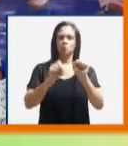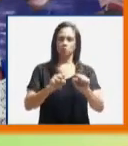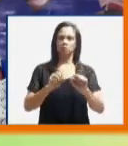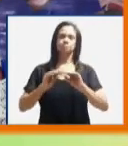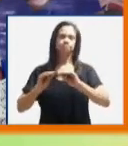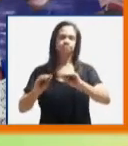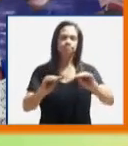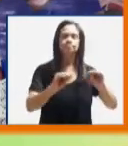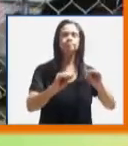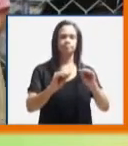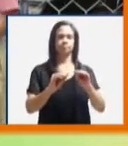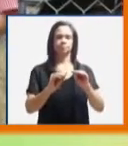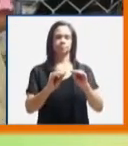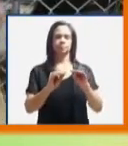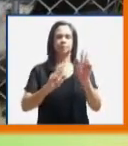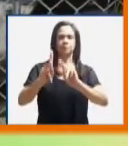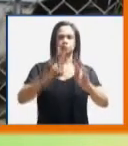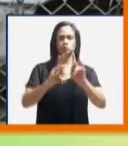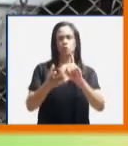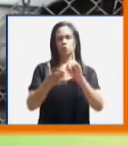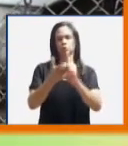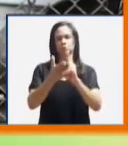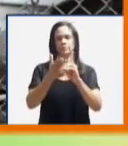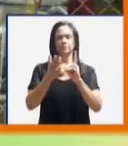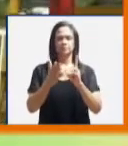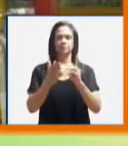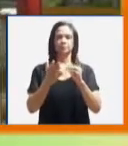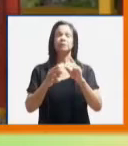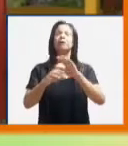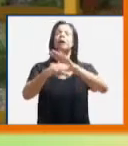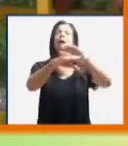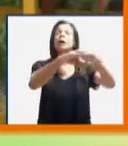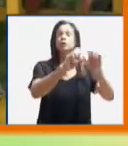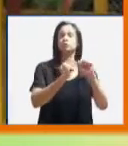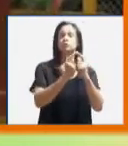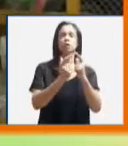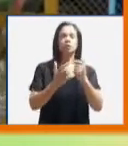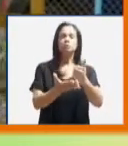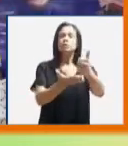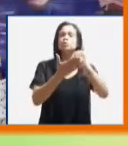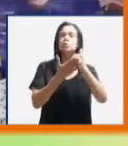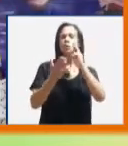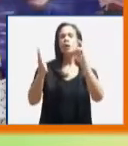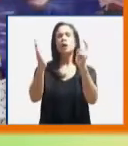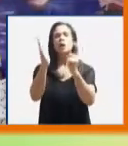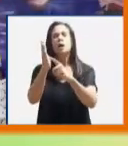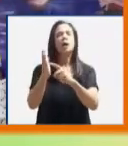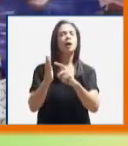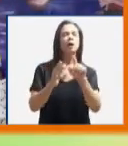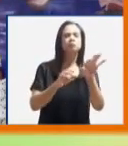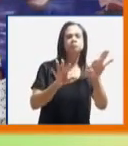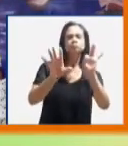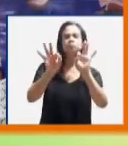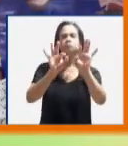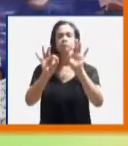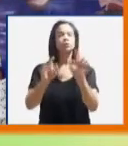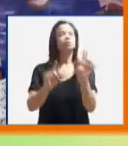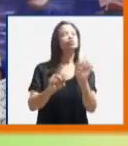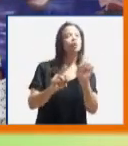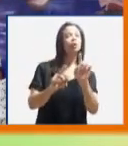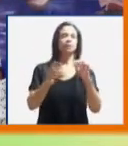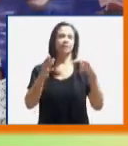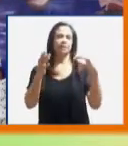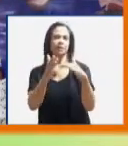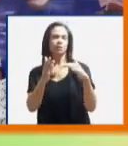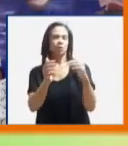en base a que la presión de quién o de quiénes está trabajando el ministerio de educación cuando